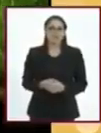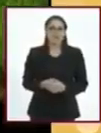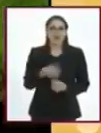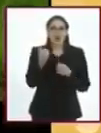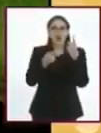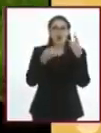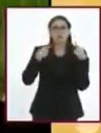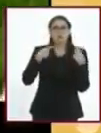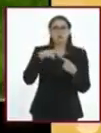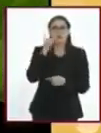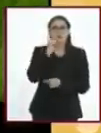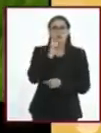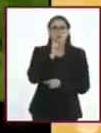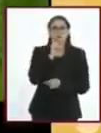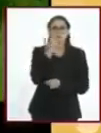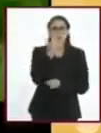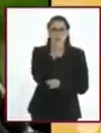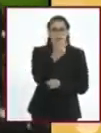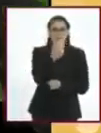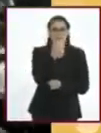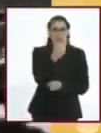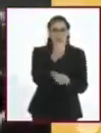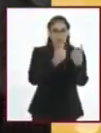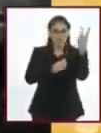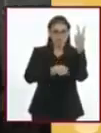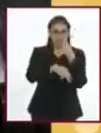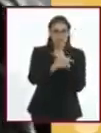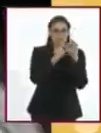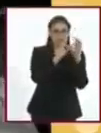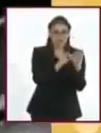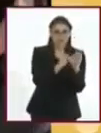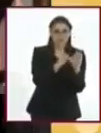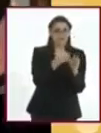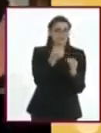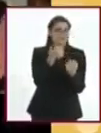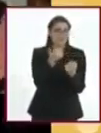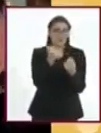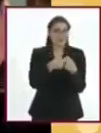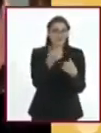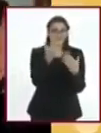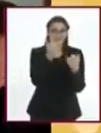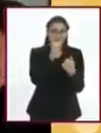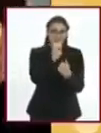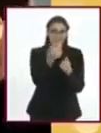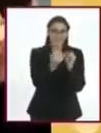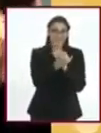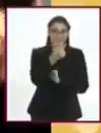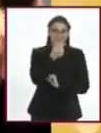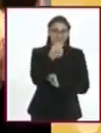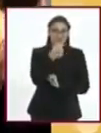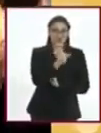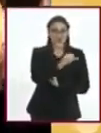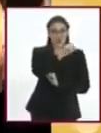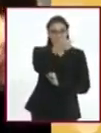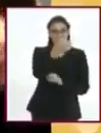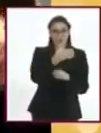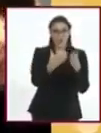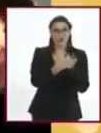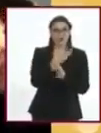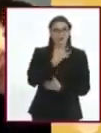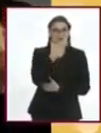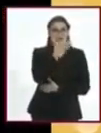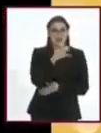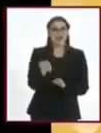tienen realmente una remuneración o los niños que no tienen una remuneración. Otra de las cosas que podríamos ver en el campo y que se está sucediendo,